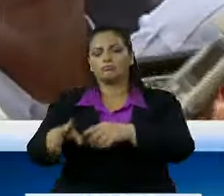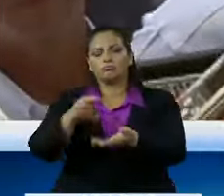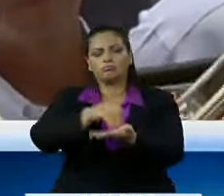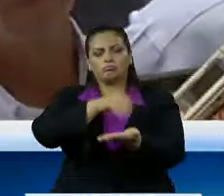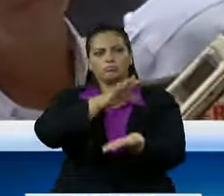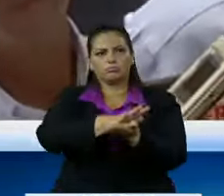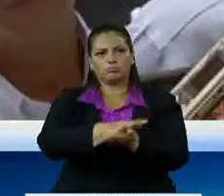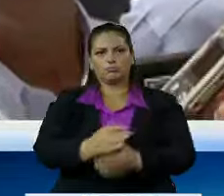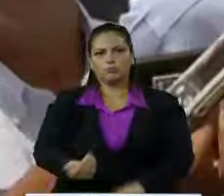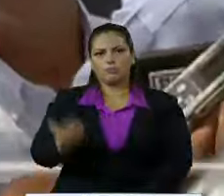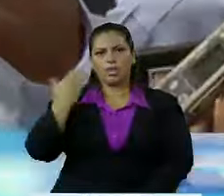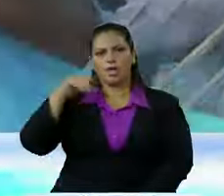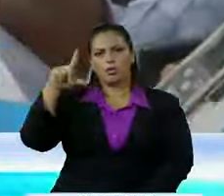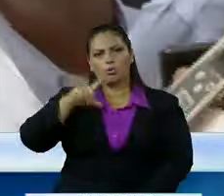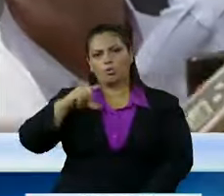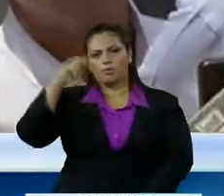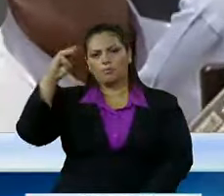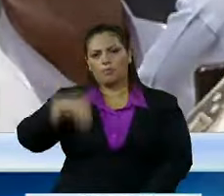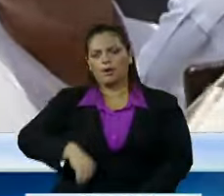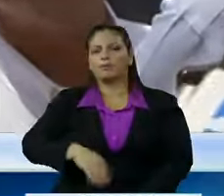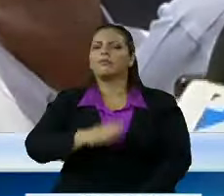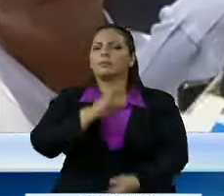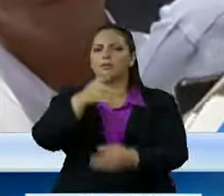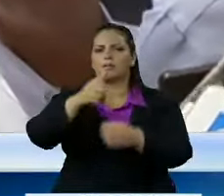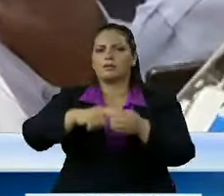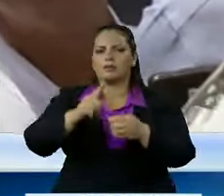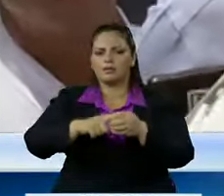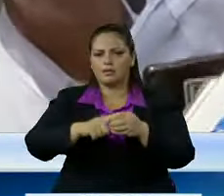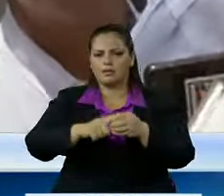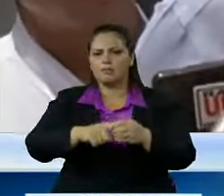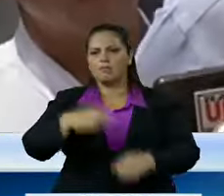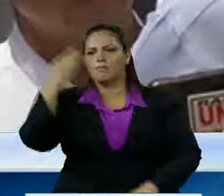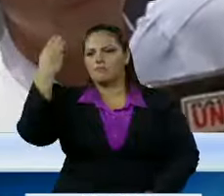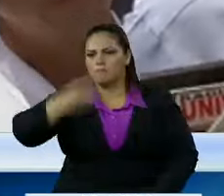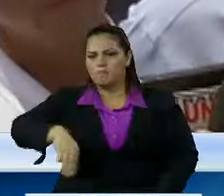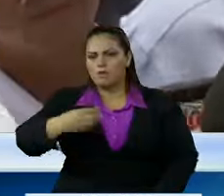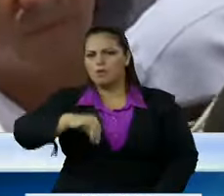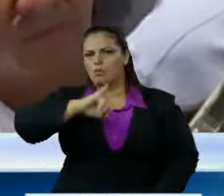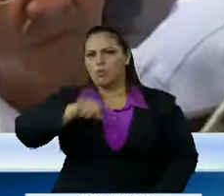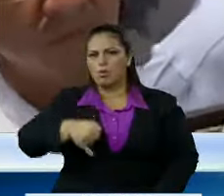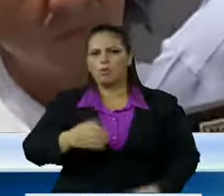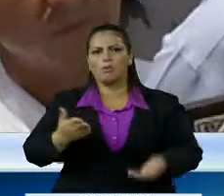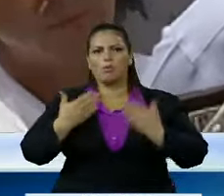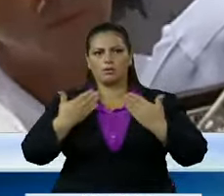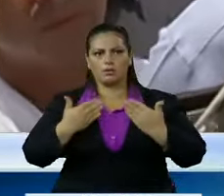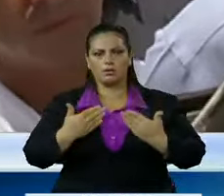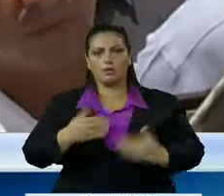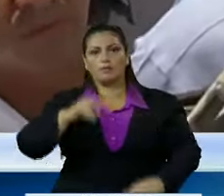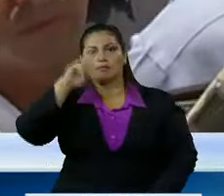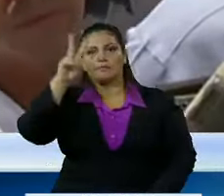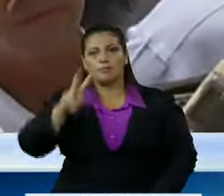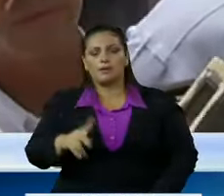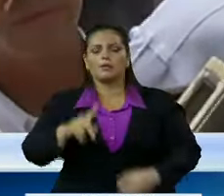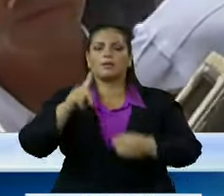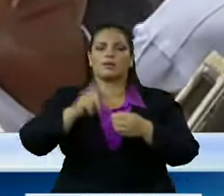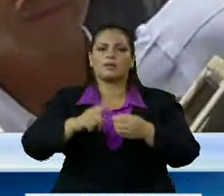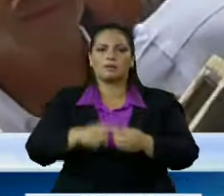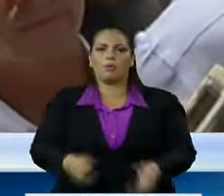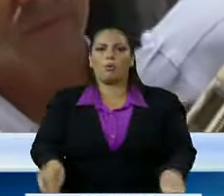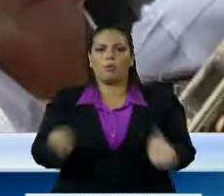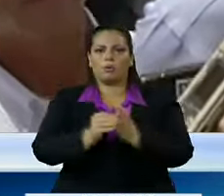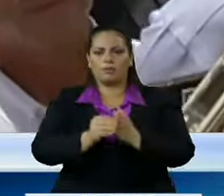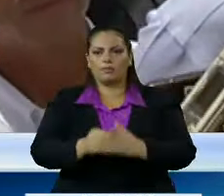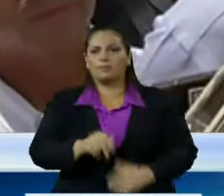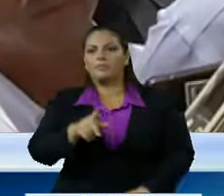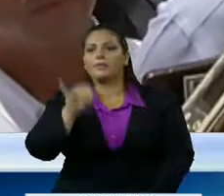martes en Quito. Martes, miércoles y jueves estoy en Guayaquil, mañana regreso a Quito. El sábado